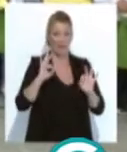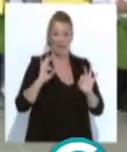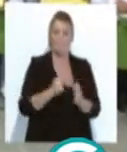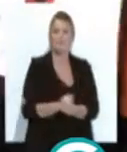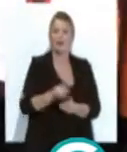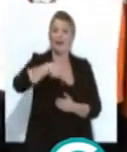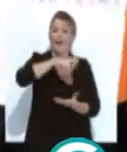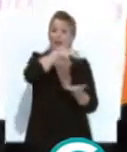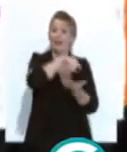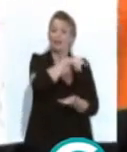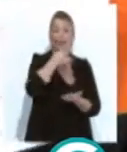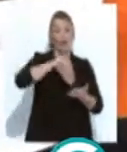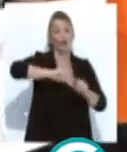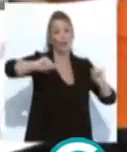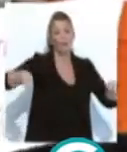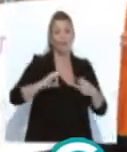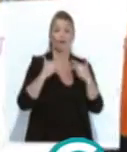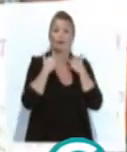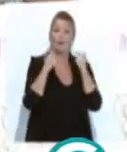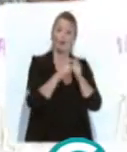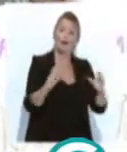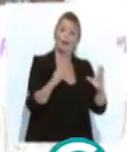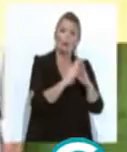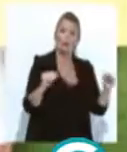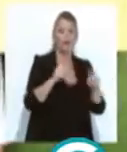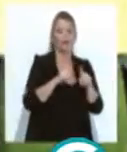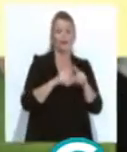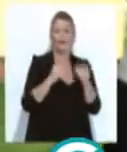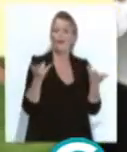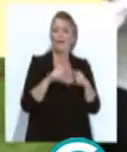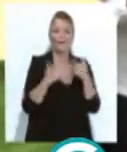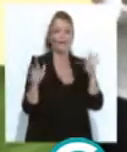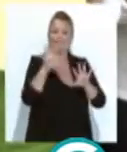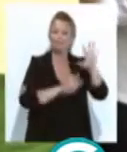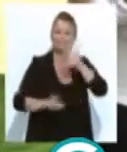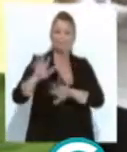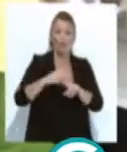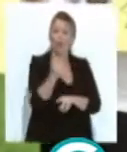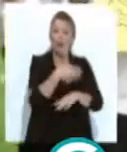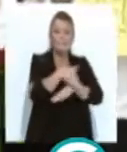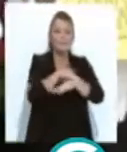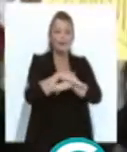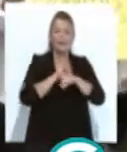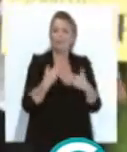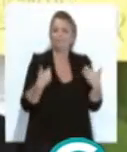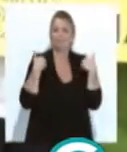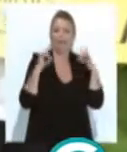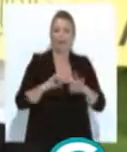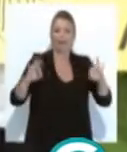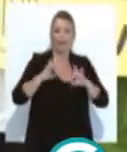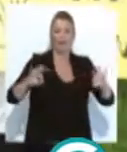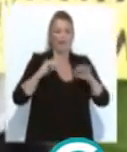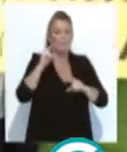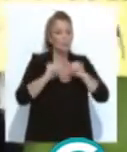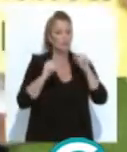centro aseguran que el convenio entre Diputación y Junta de Andalucía es muy ambiguo y que ninguna de las dos administraciones se responsabiliza de los